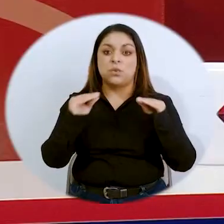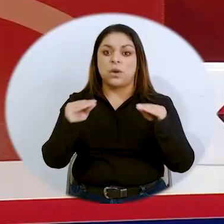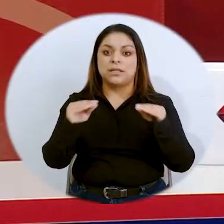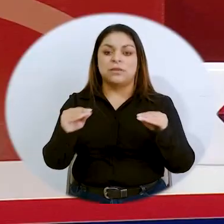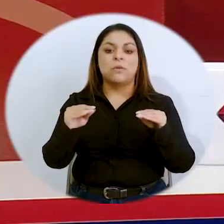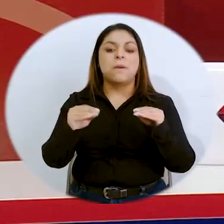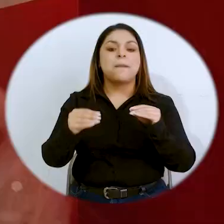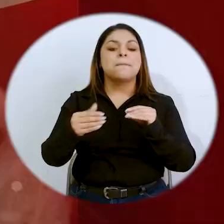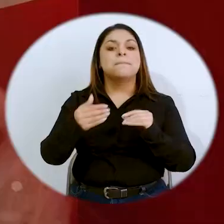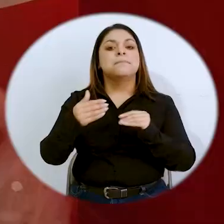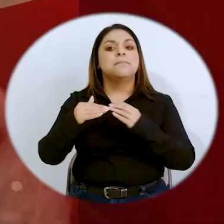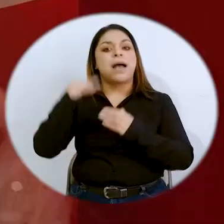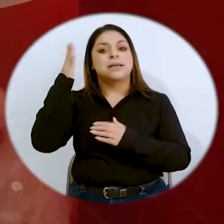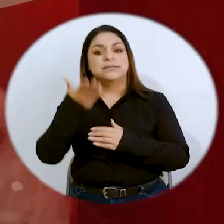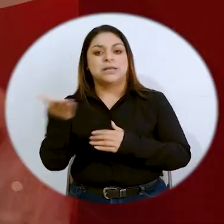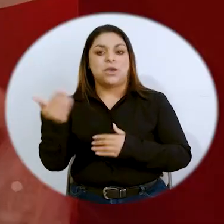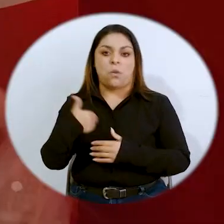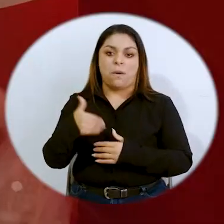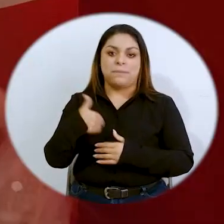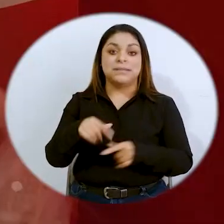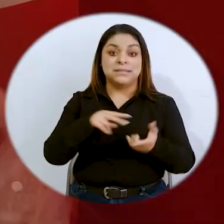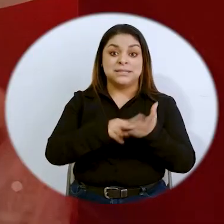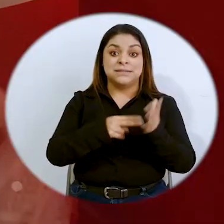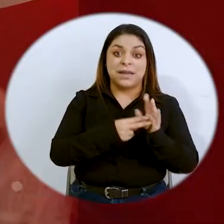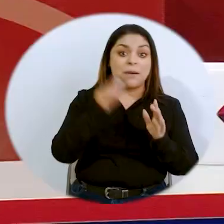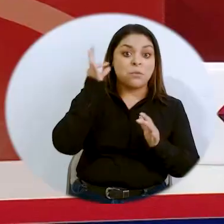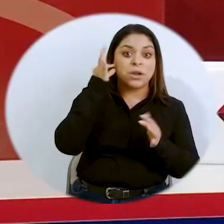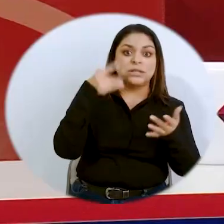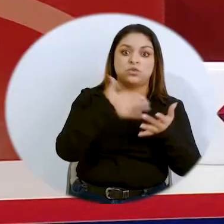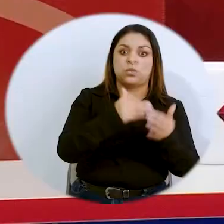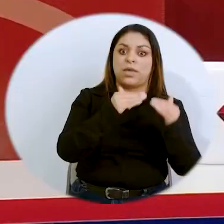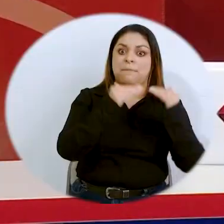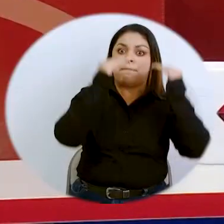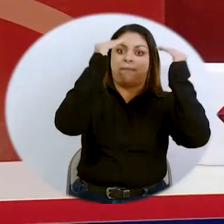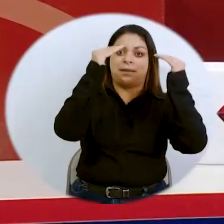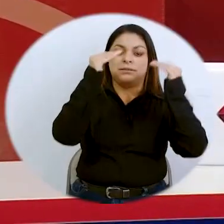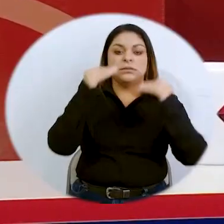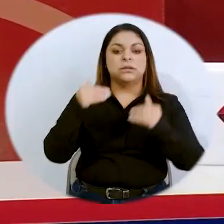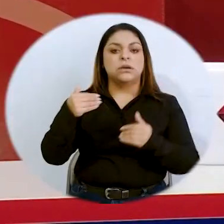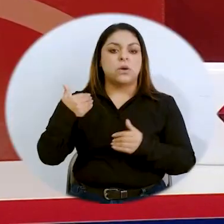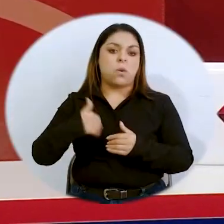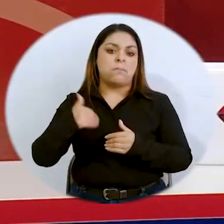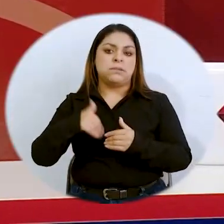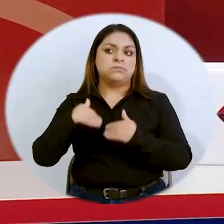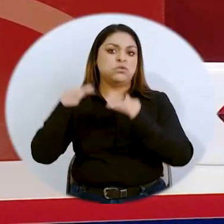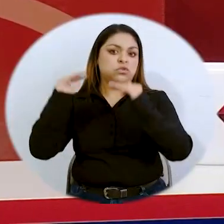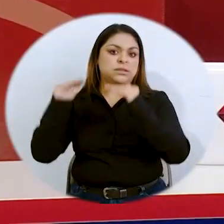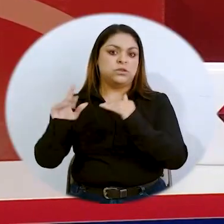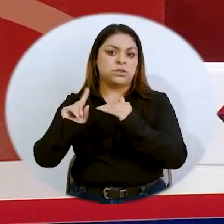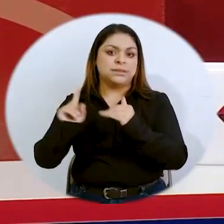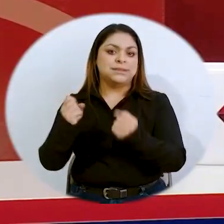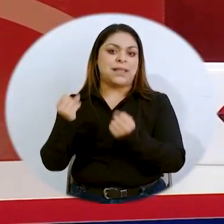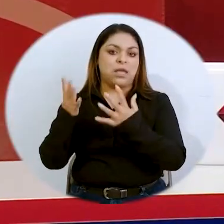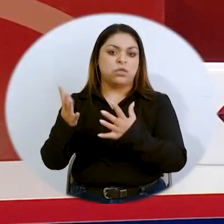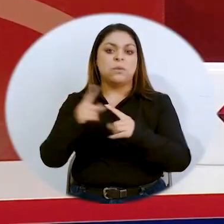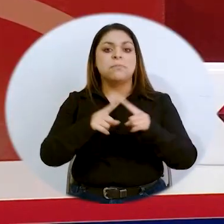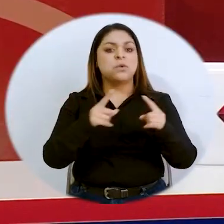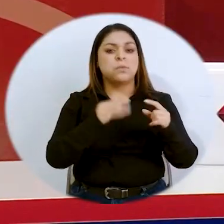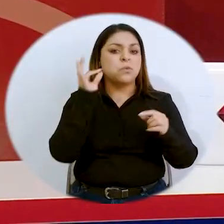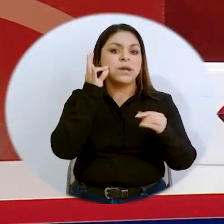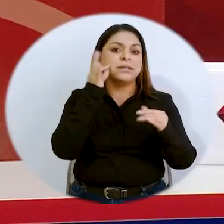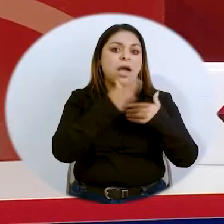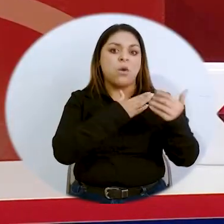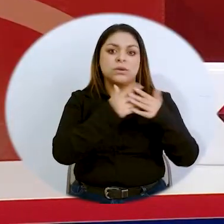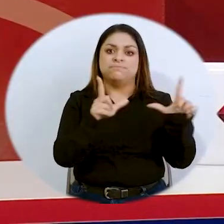perfil educativo mayor que los hombres, es decir, tenemos más mujeres con estudios superiores, por ejemplo, que hombres con estudios superiores, pero muchas de